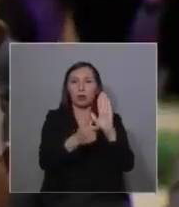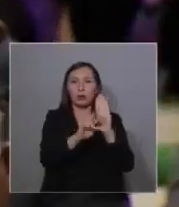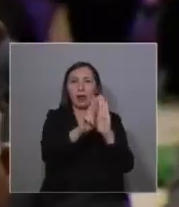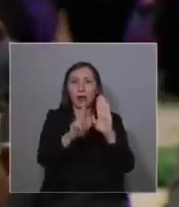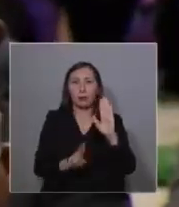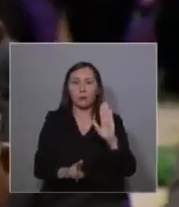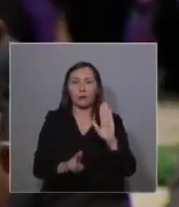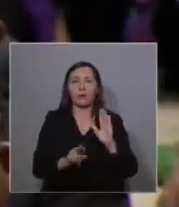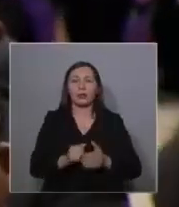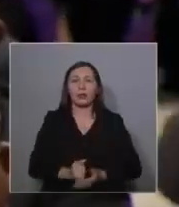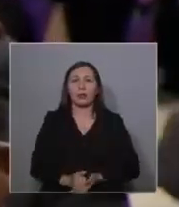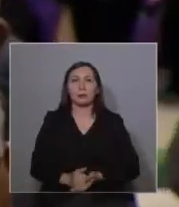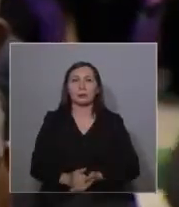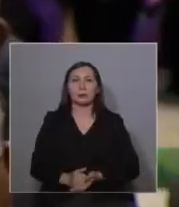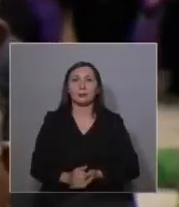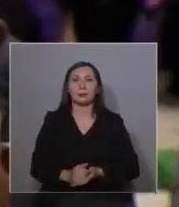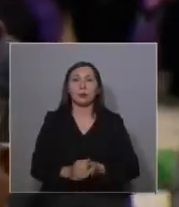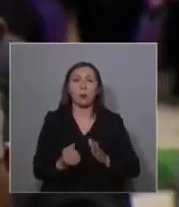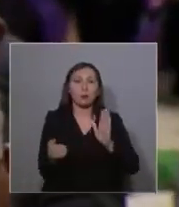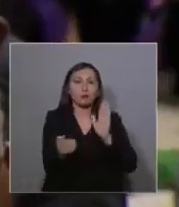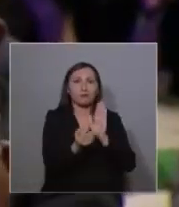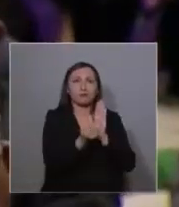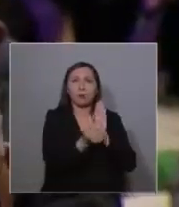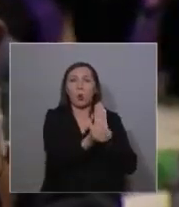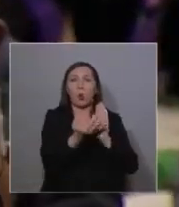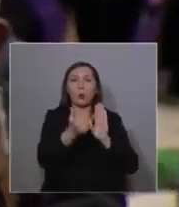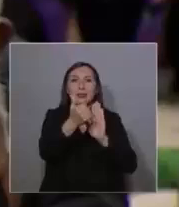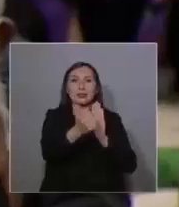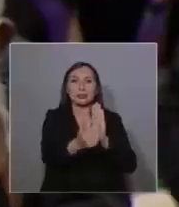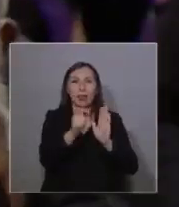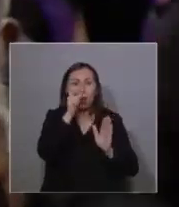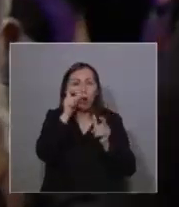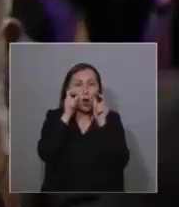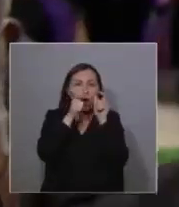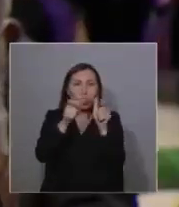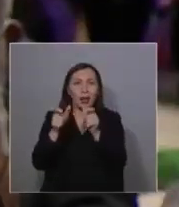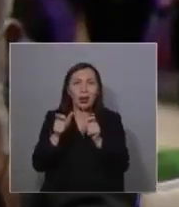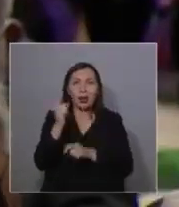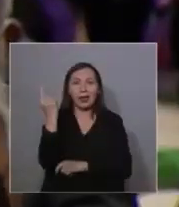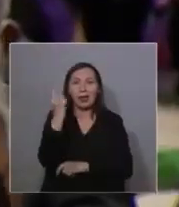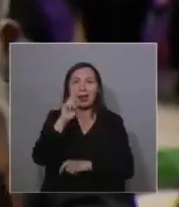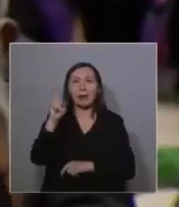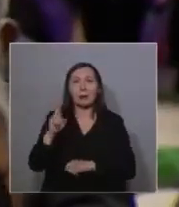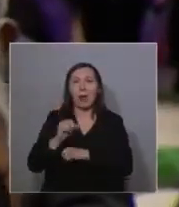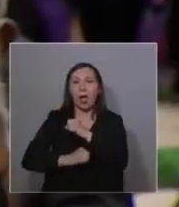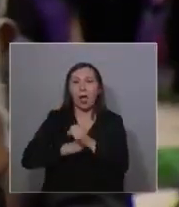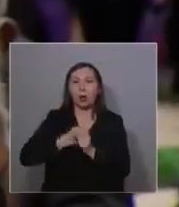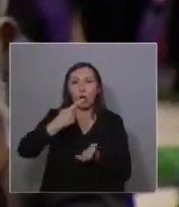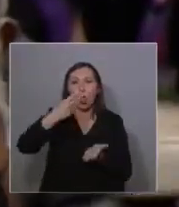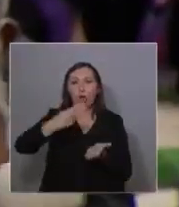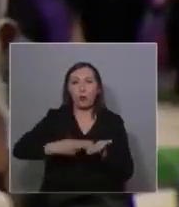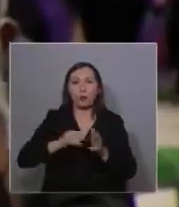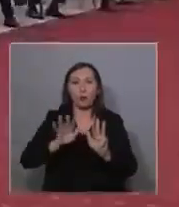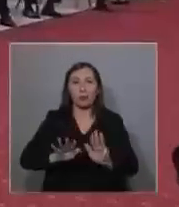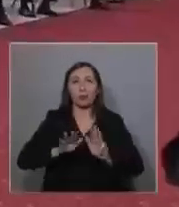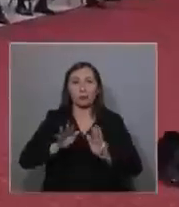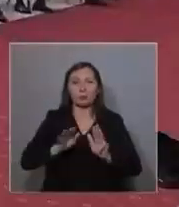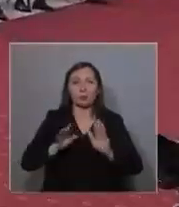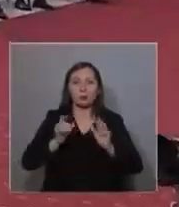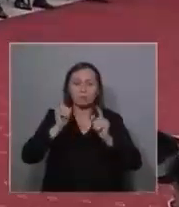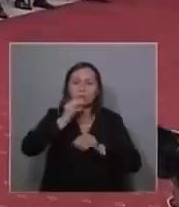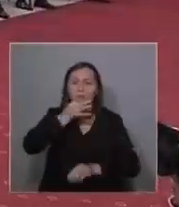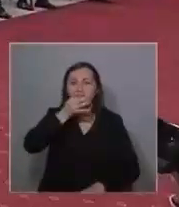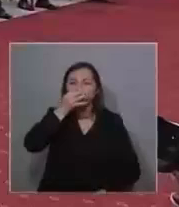de la República y en la resolución número 6 de la Contraloría General de la República del año 2019,